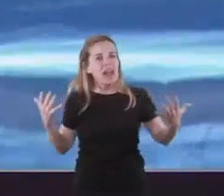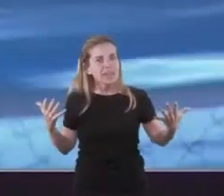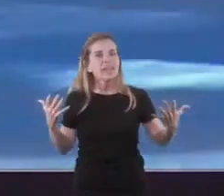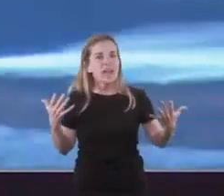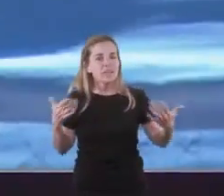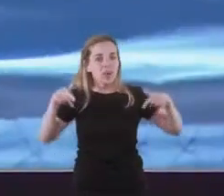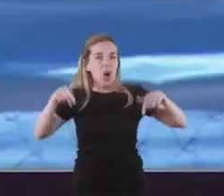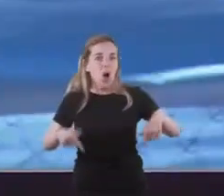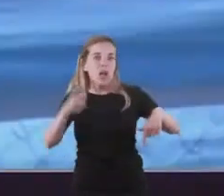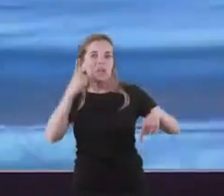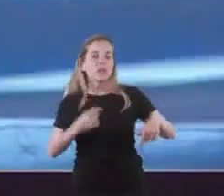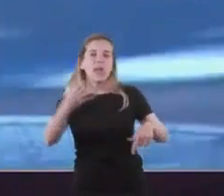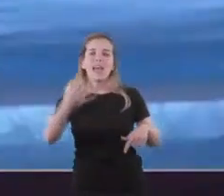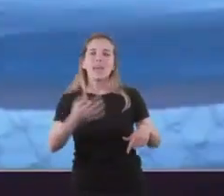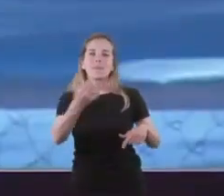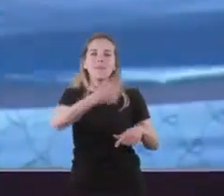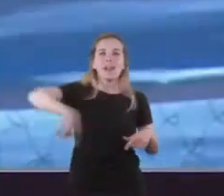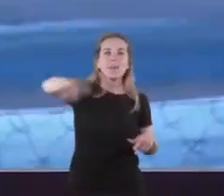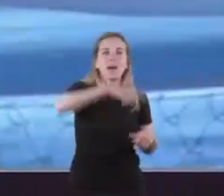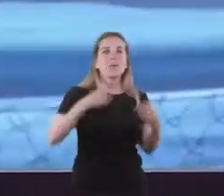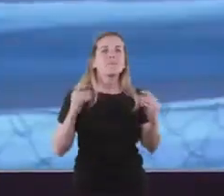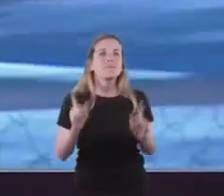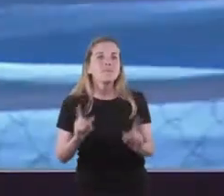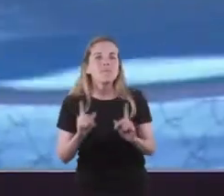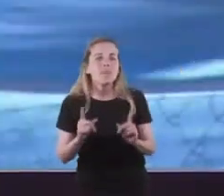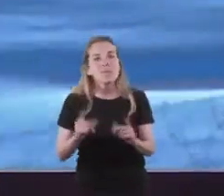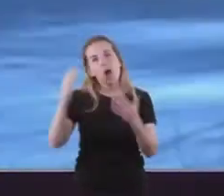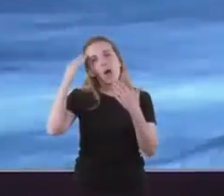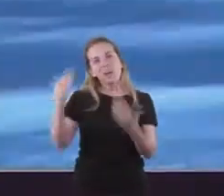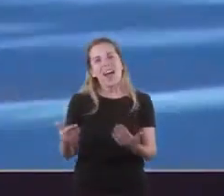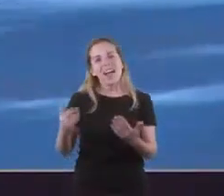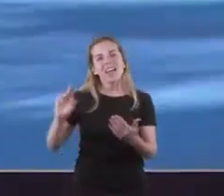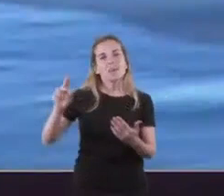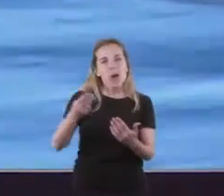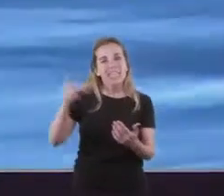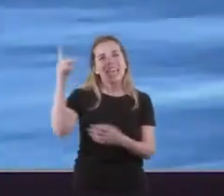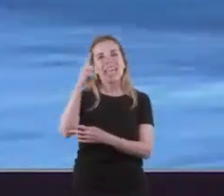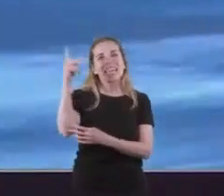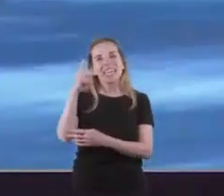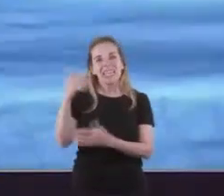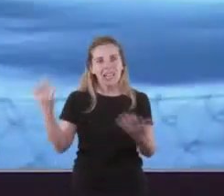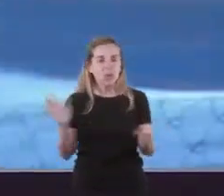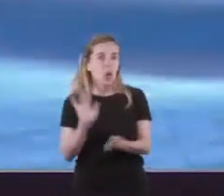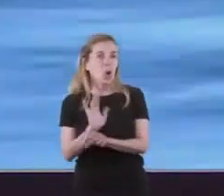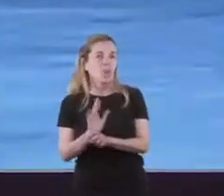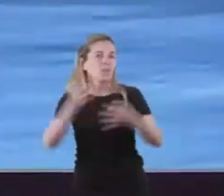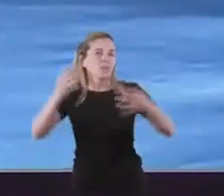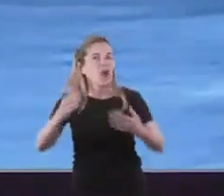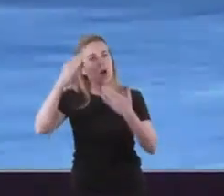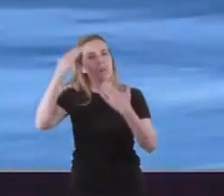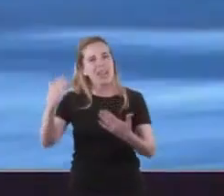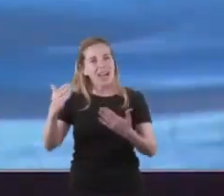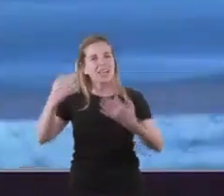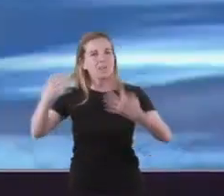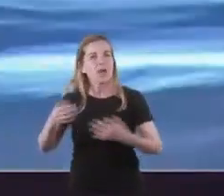en un día que es singular para nosotros, fue el día que Néstor nos dejó. Con lo cual la mejor forma de cumplir con Néstor es